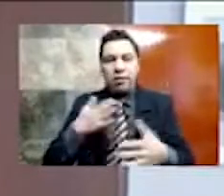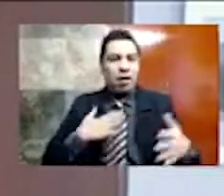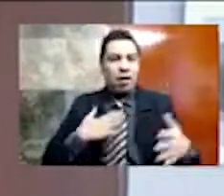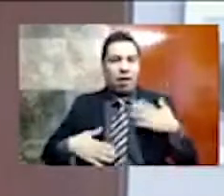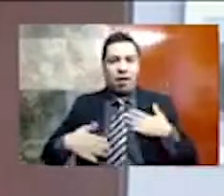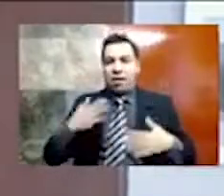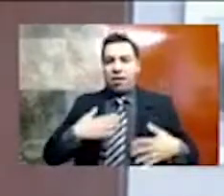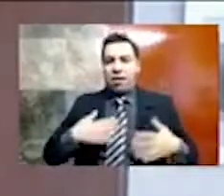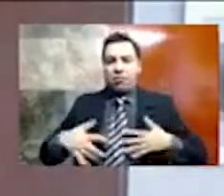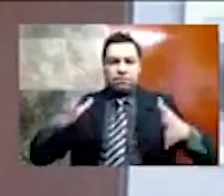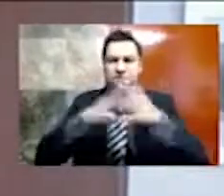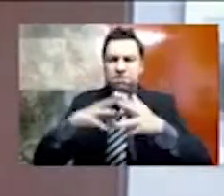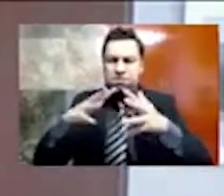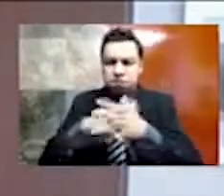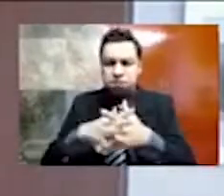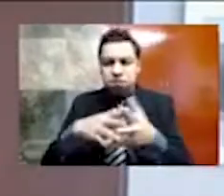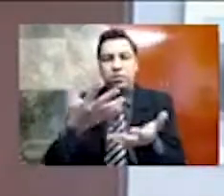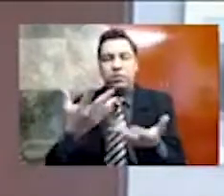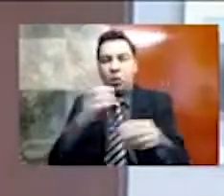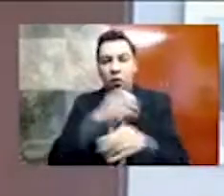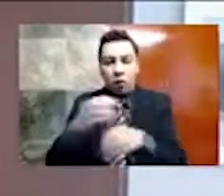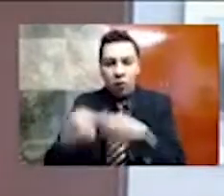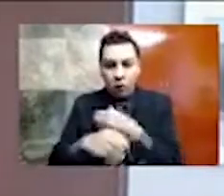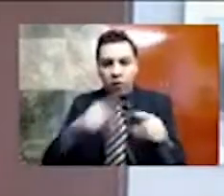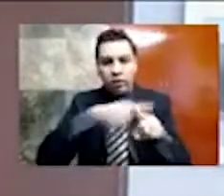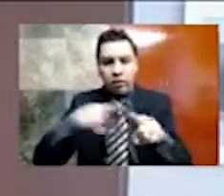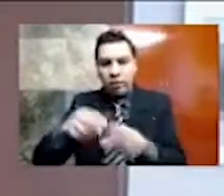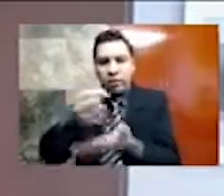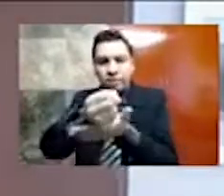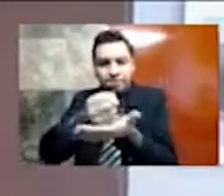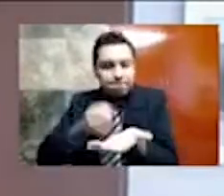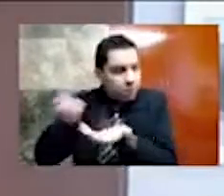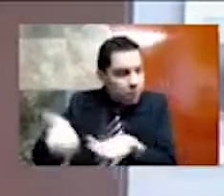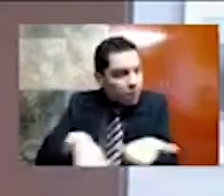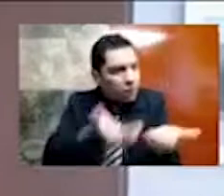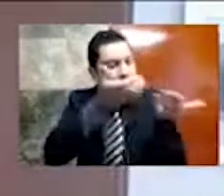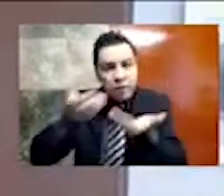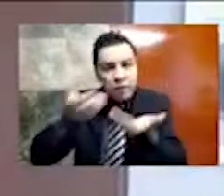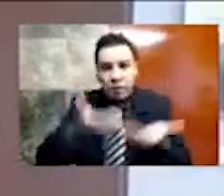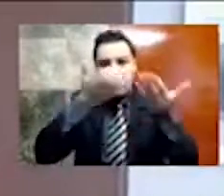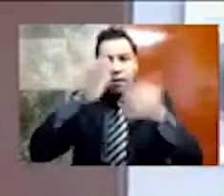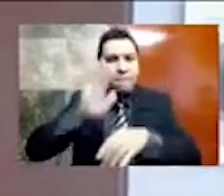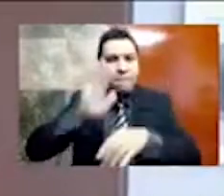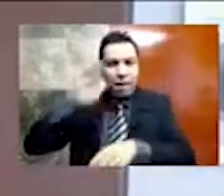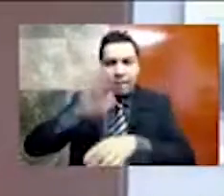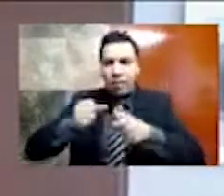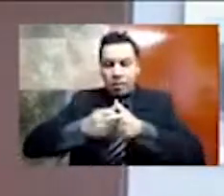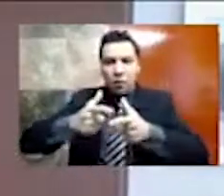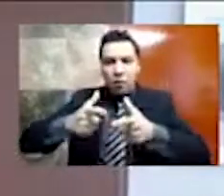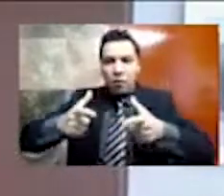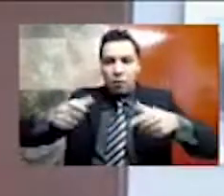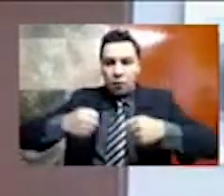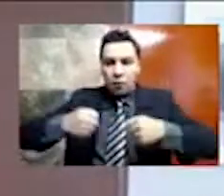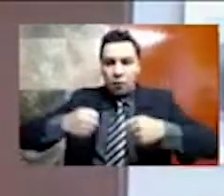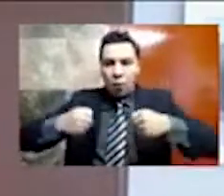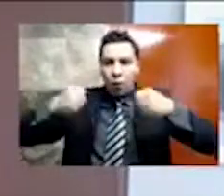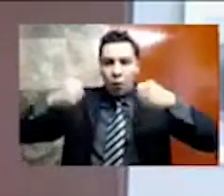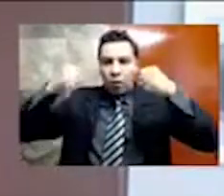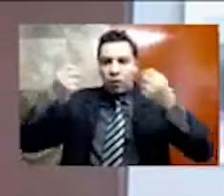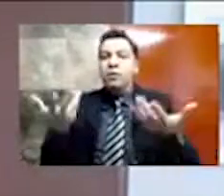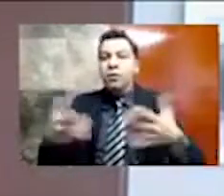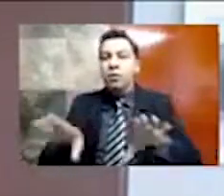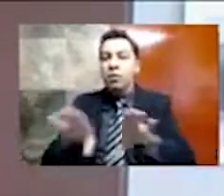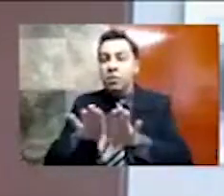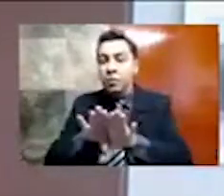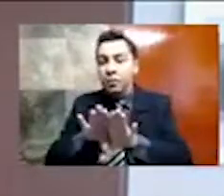de tributación, de esta fuerza enorme que cada vez iban adquiriendo más y más los mexicas? Entonces, este fue un punto esencial.